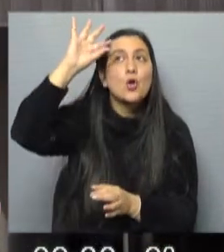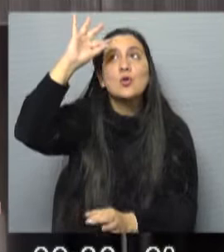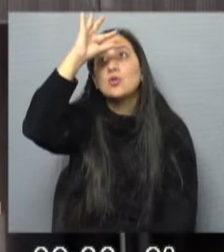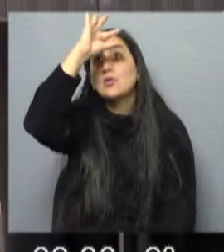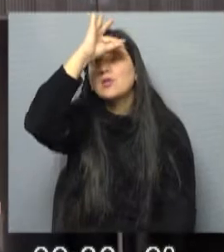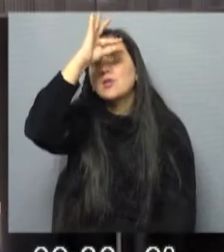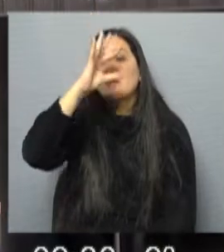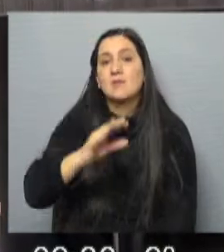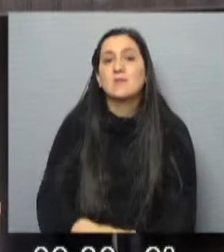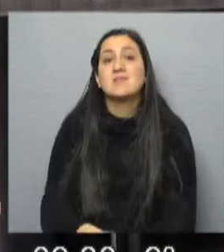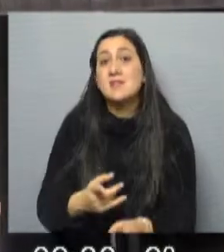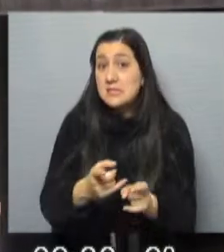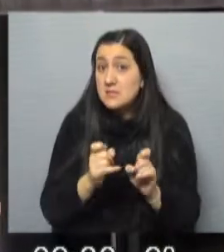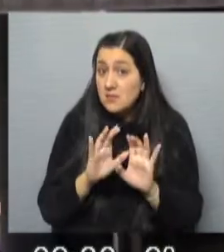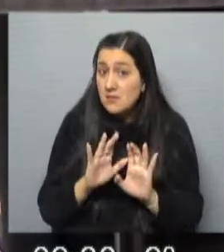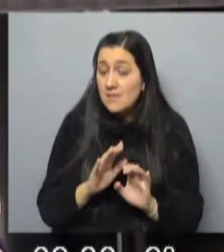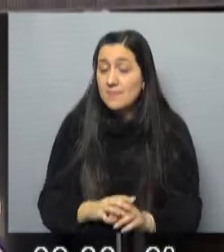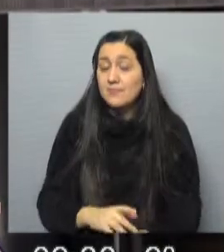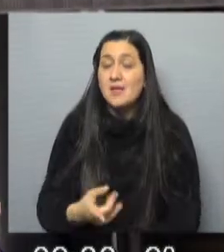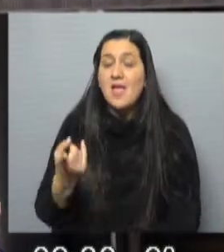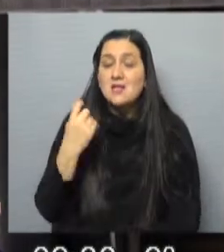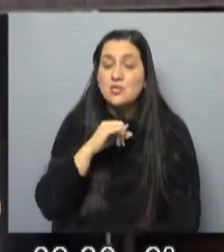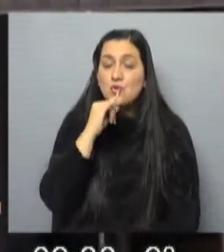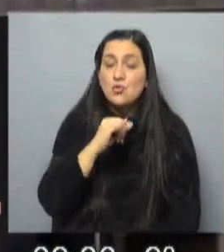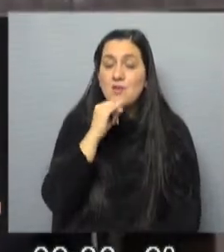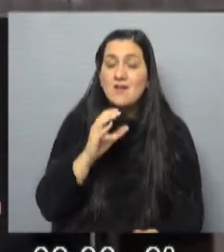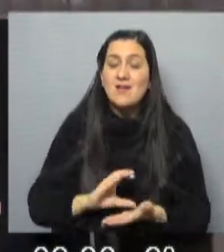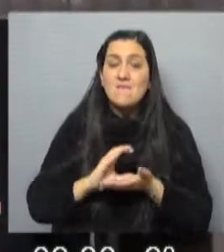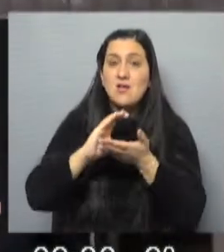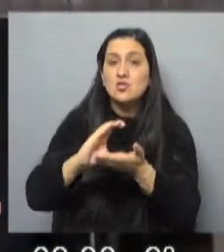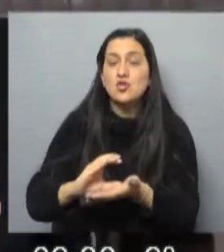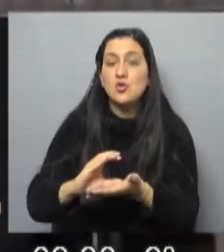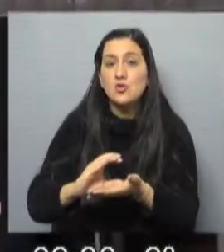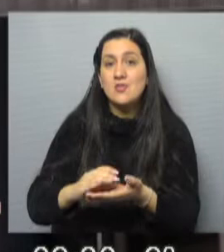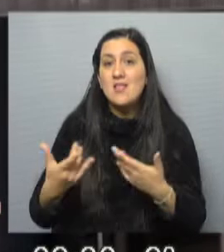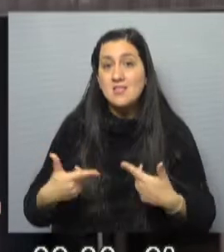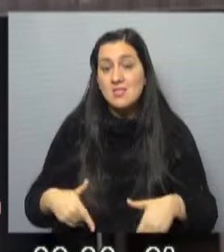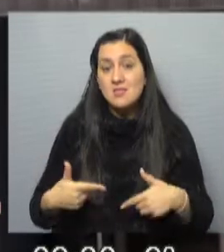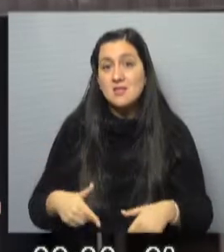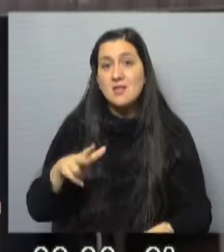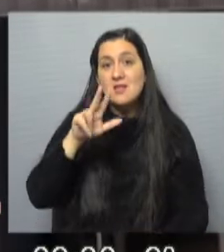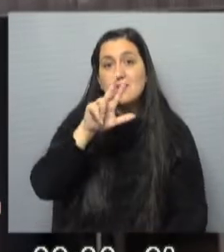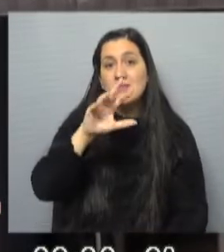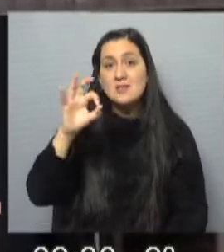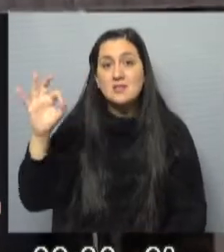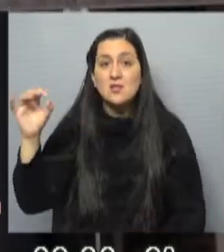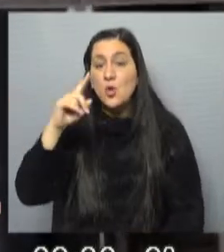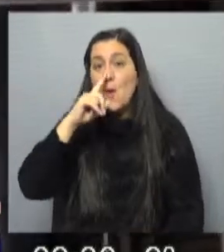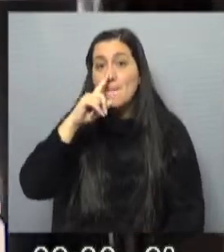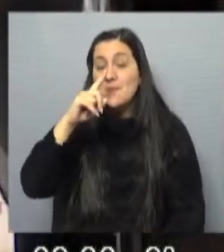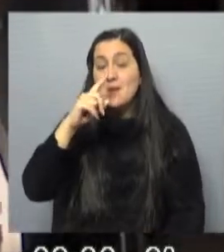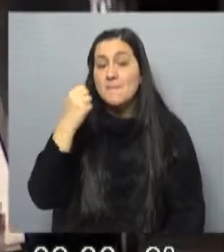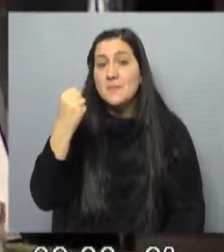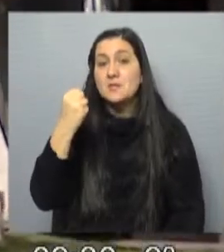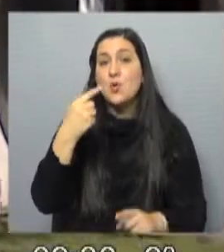niño. Ayer hablaban que la inversión de la intendencia va a ser de 300.000 pesos por